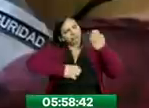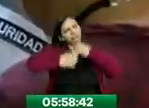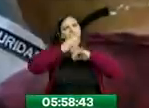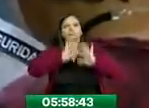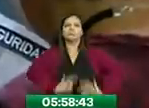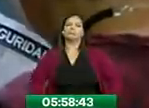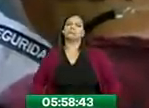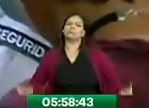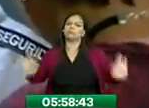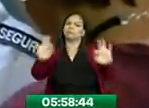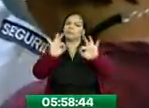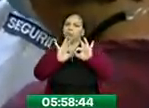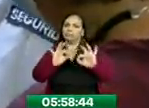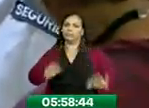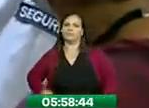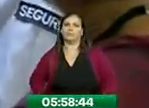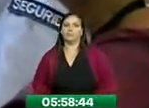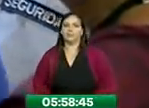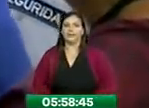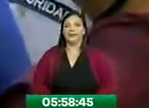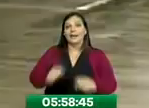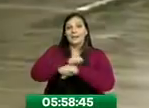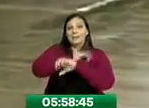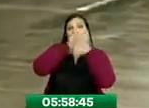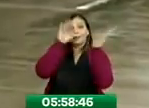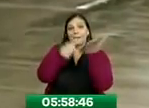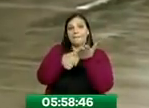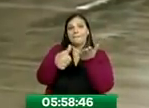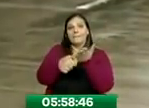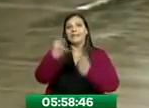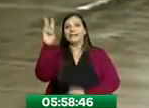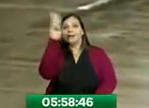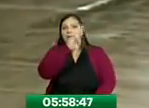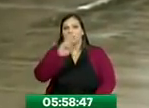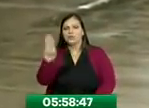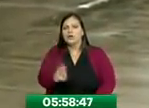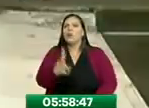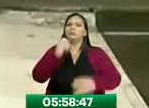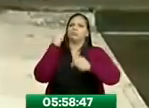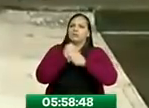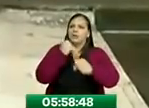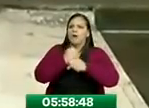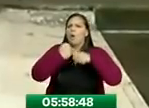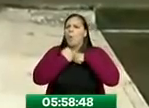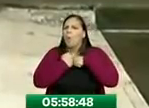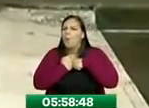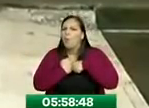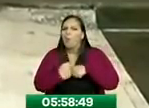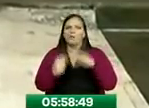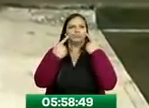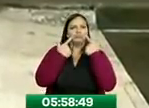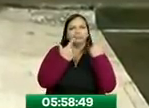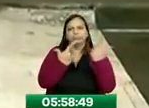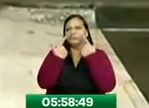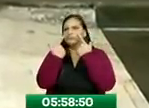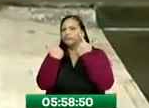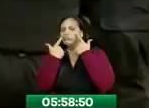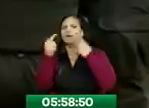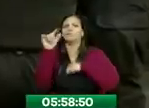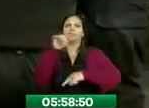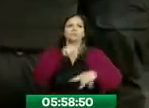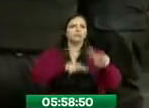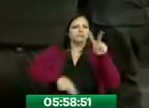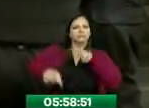viajar. Ya en horas de la mañana el Ministerio de Salud Pública intensificaba los esfuerzos. Quieren evitar que se siga propagando el